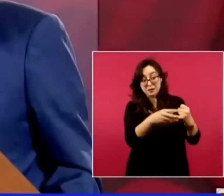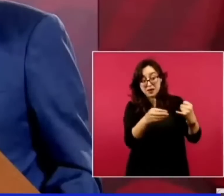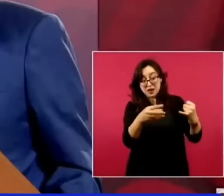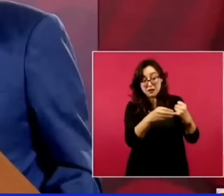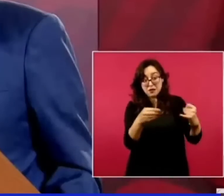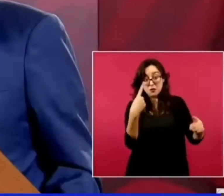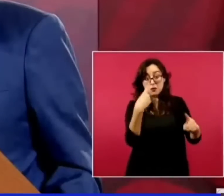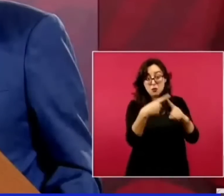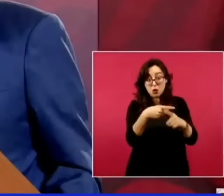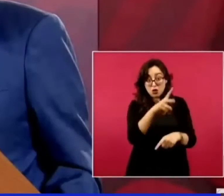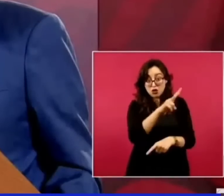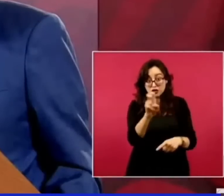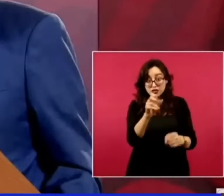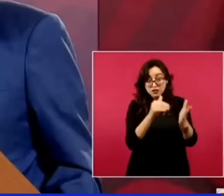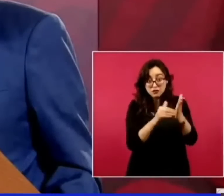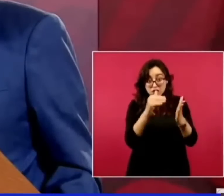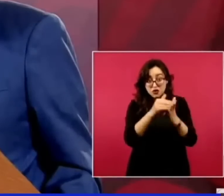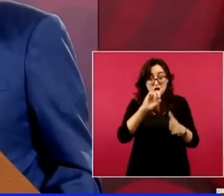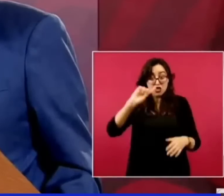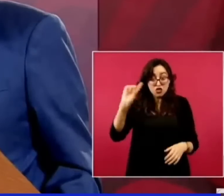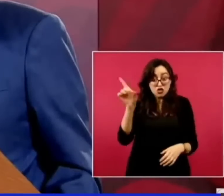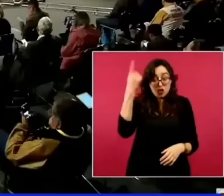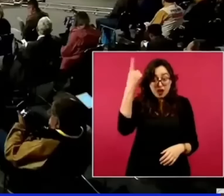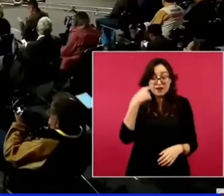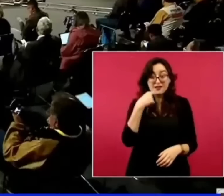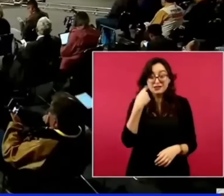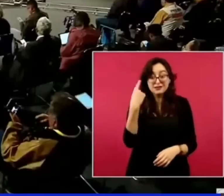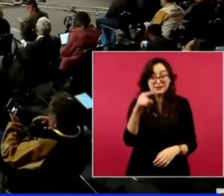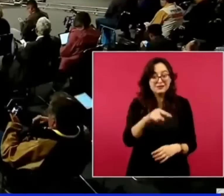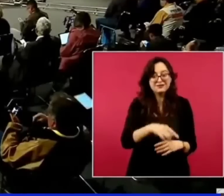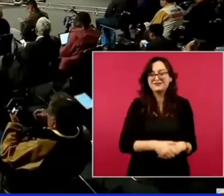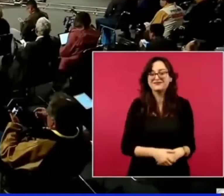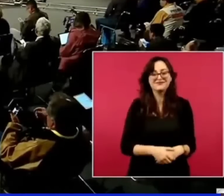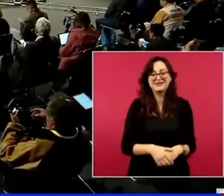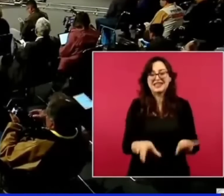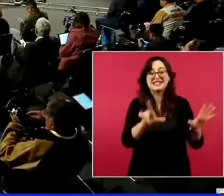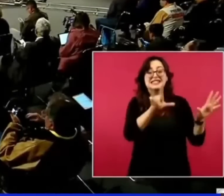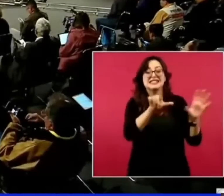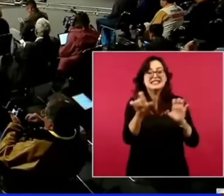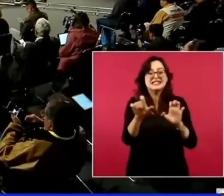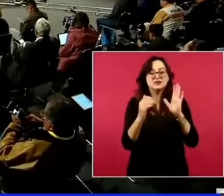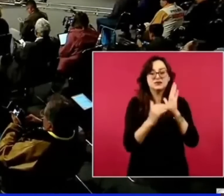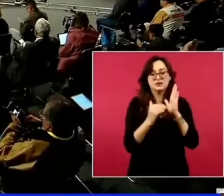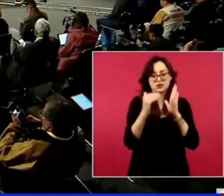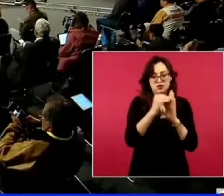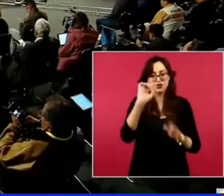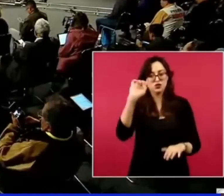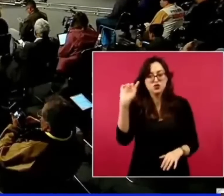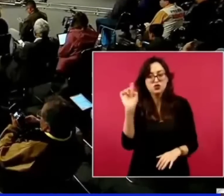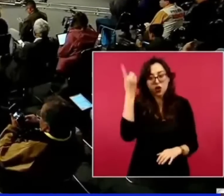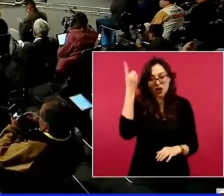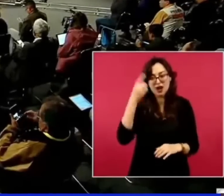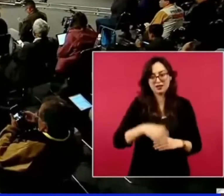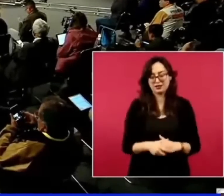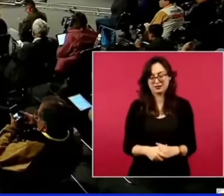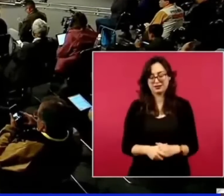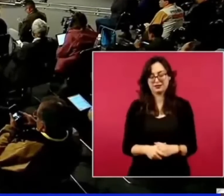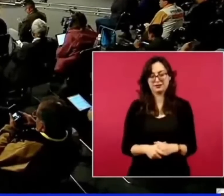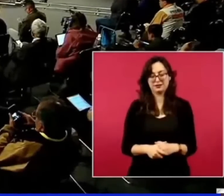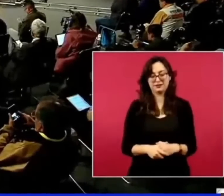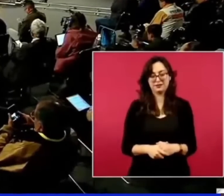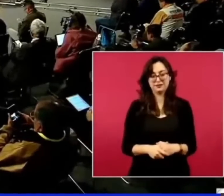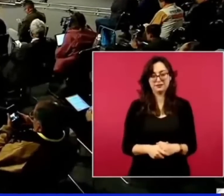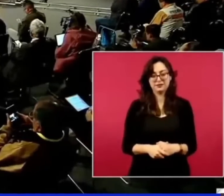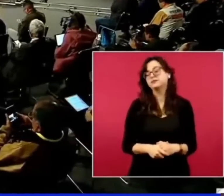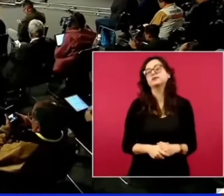dólares. ¿Es lo mismo el dinero de los sobornos que los contratos, señor? ¿Son cosas diferentes? Sí,